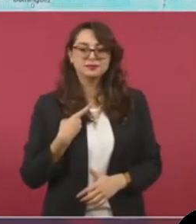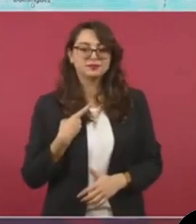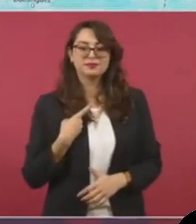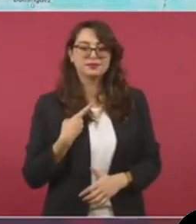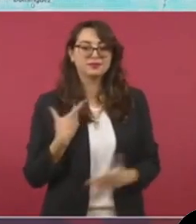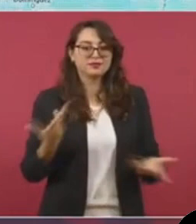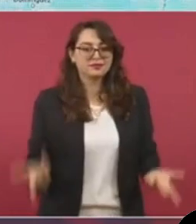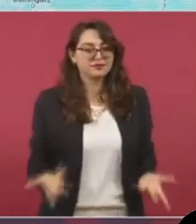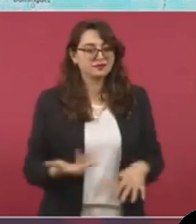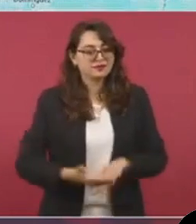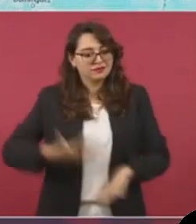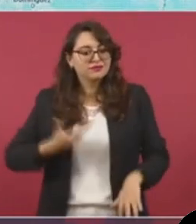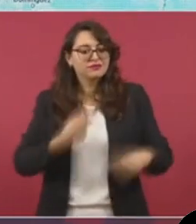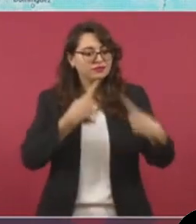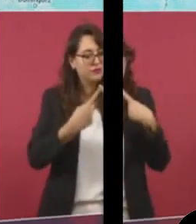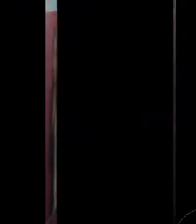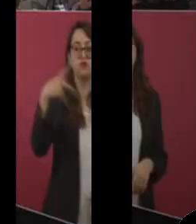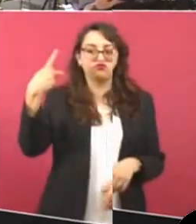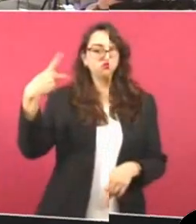Pues antes era distinto